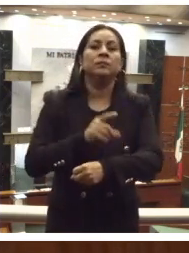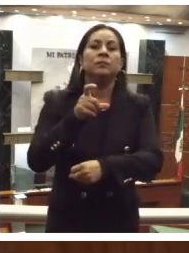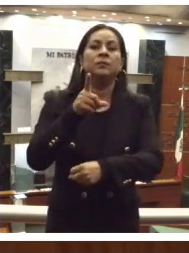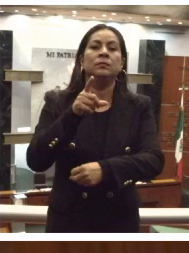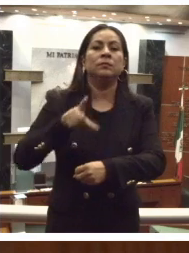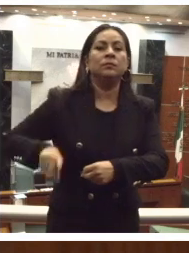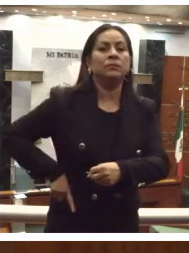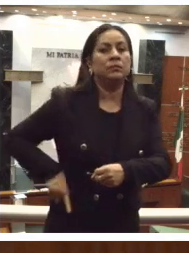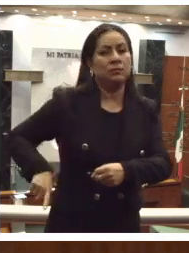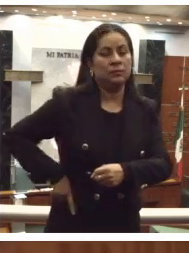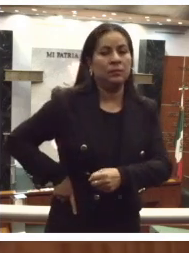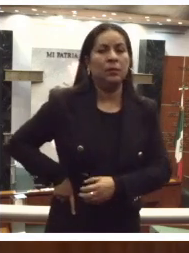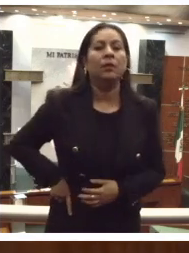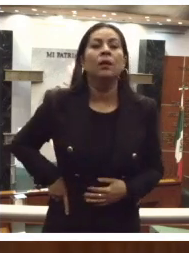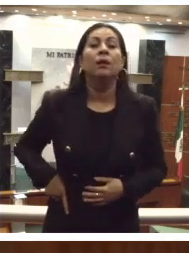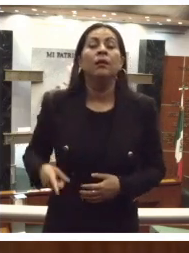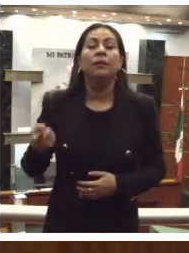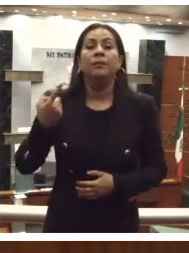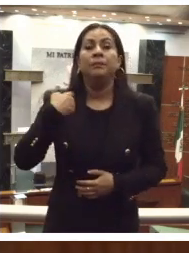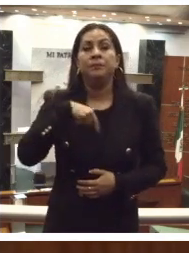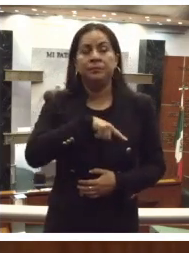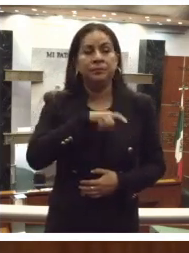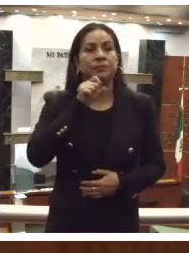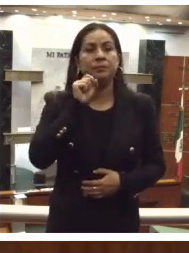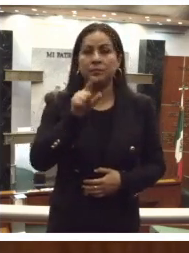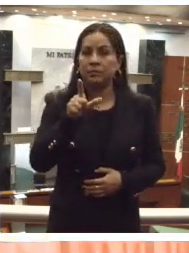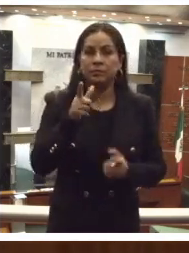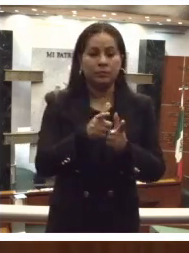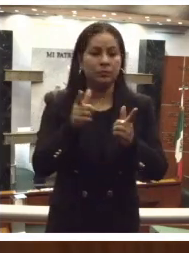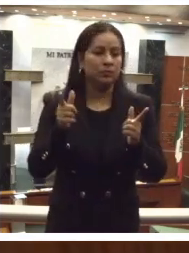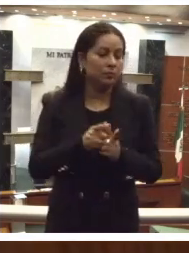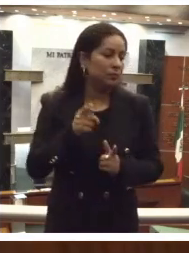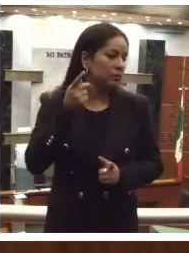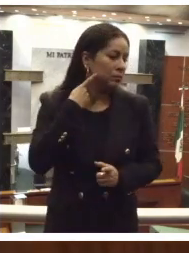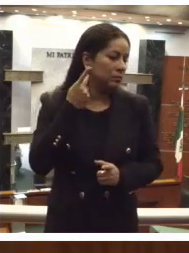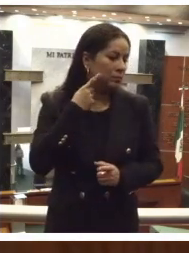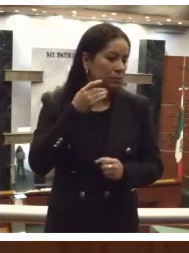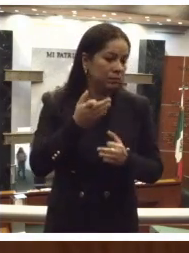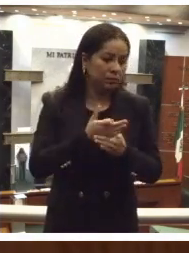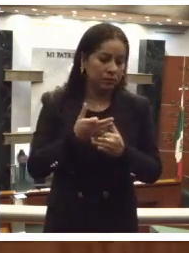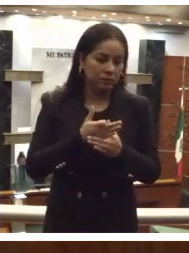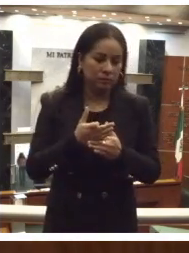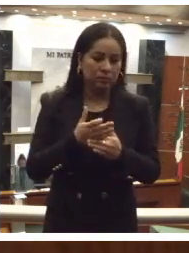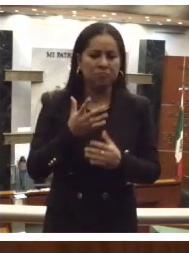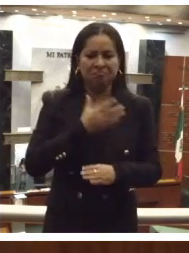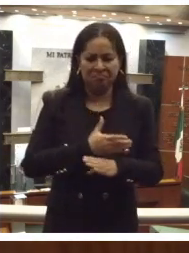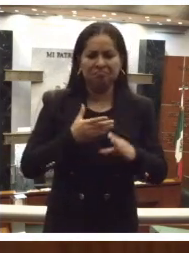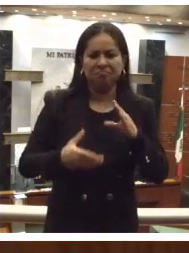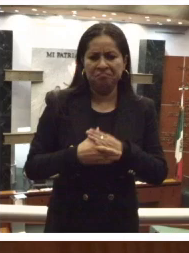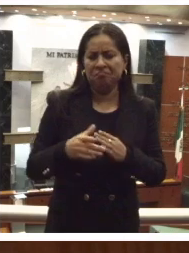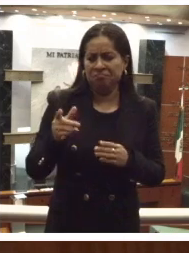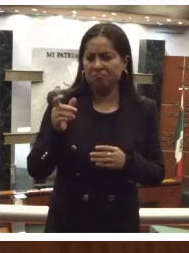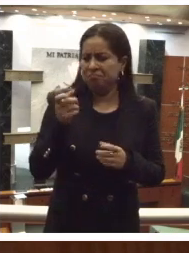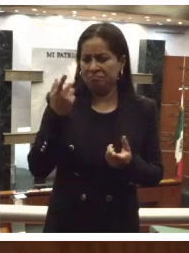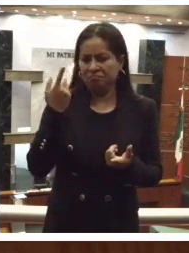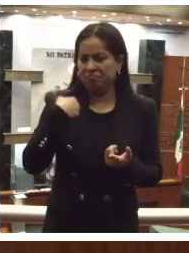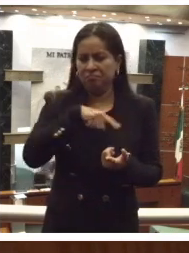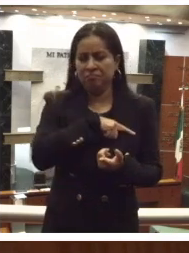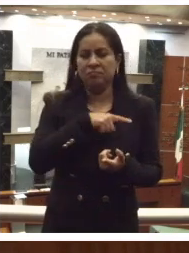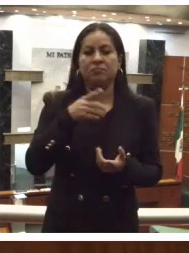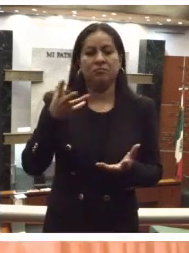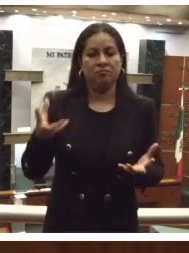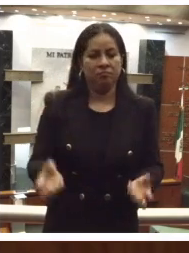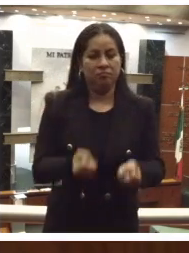Poder Ejecutivo. Habremos también, desde el Grupo Parlamentario de Morena, tomar acciones propias para la recuperación